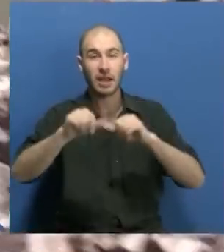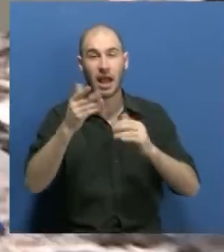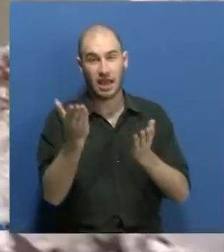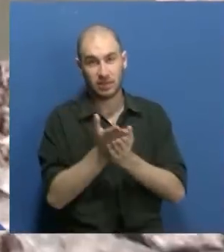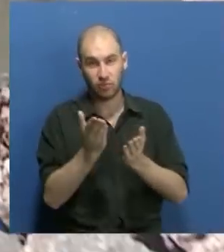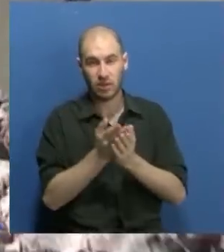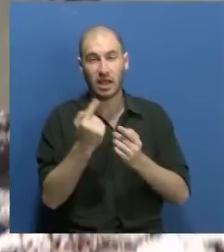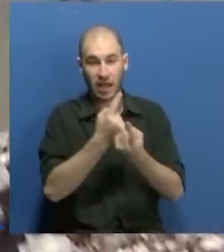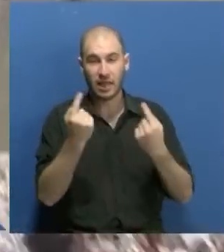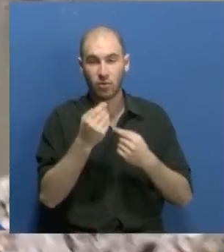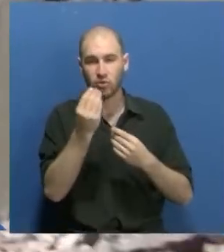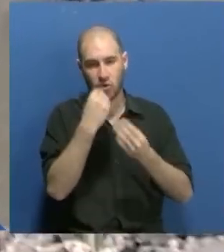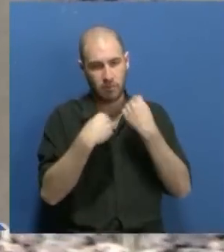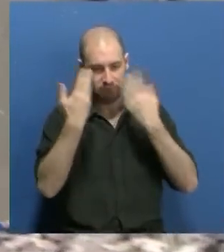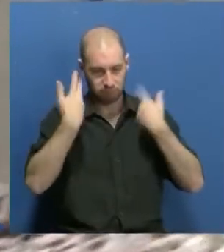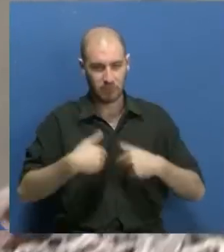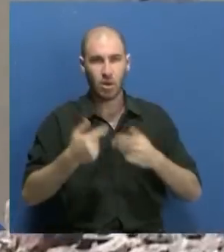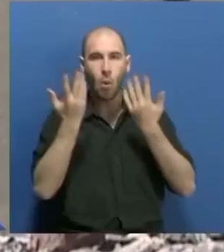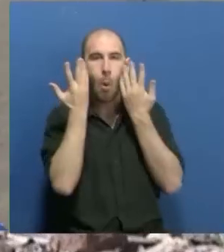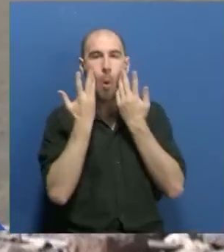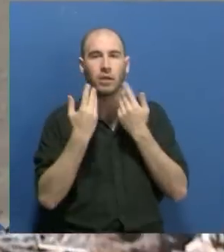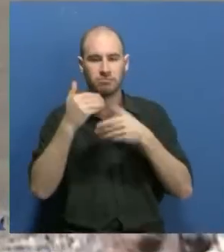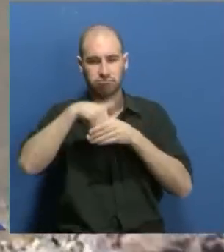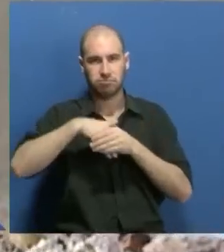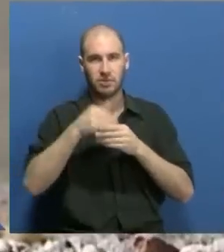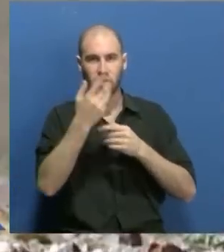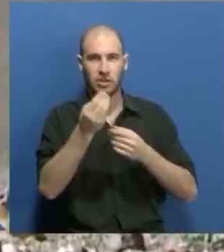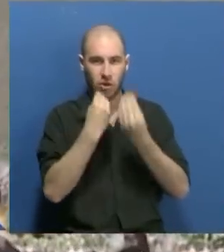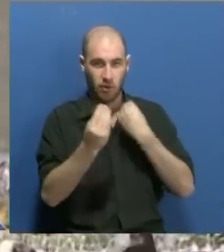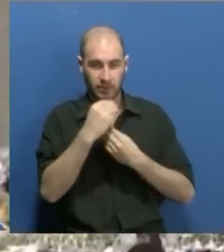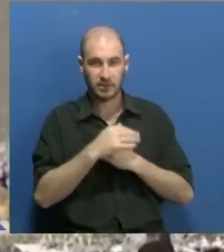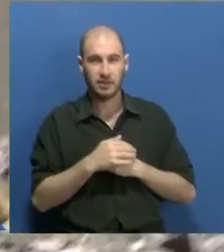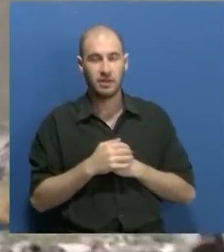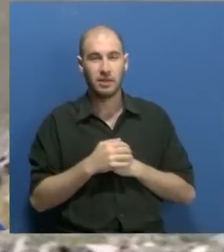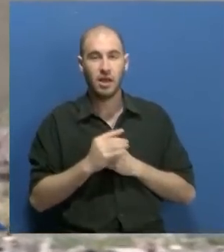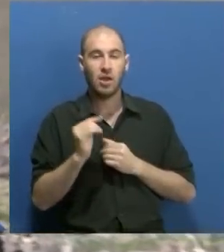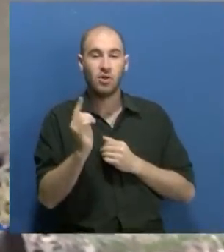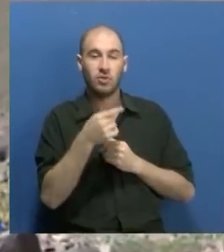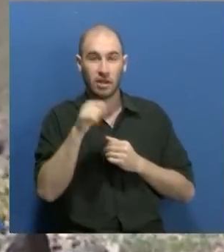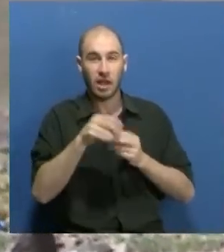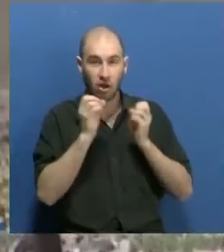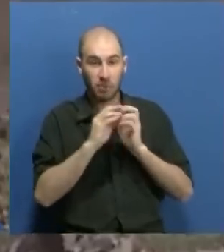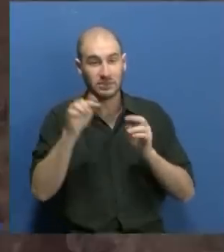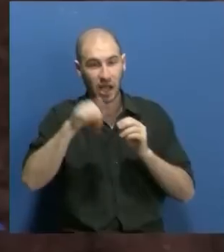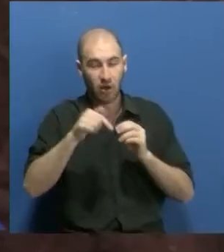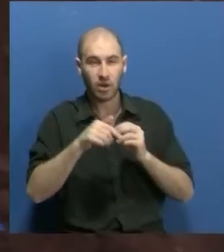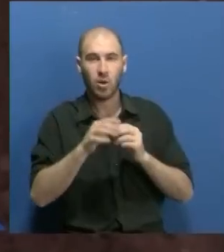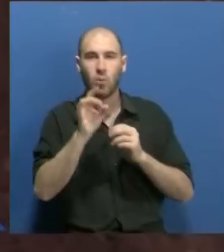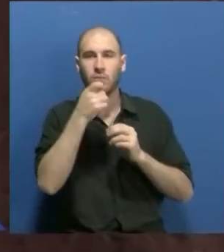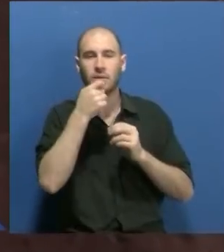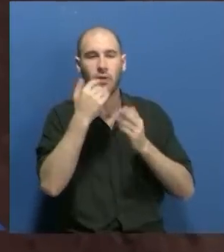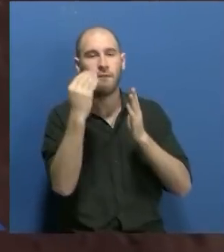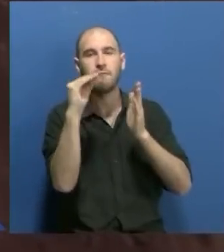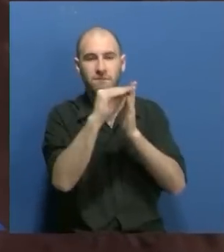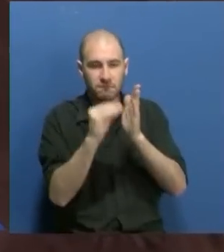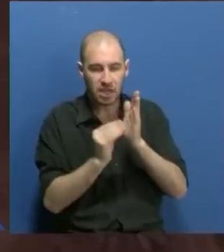uno de nosotros es lo que come, ¿sí? Nuestros huesos tienen lo que nosotros estamos comiendo. Entonces lo que nosotros podemos empezar a hacer ahora, no solamente hacer el fechado,